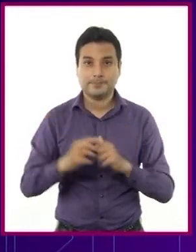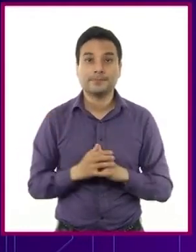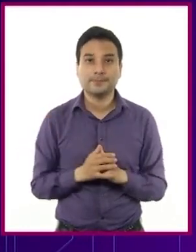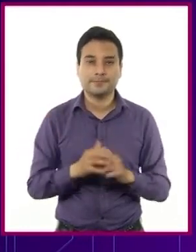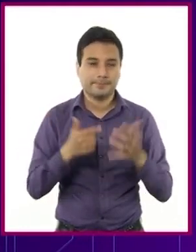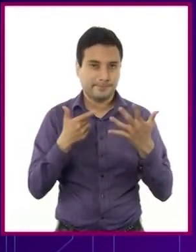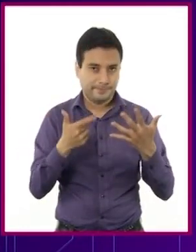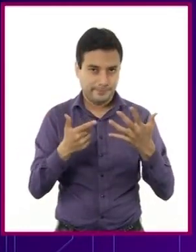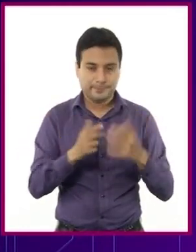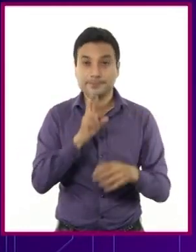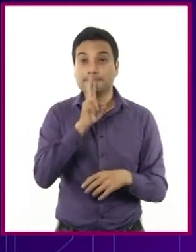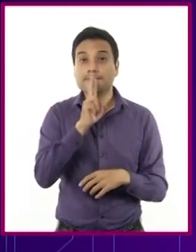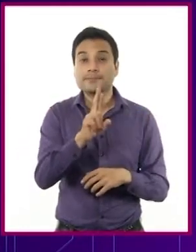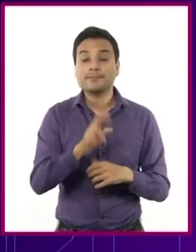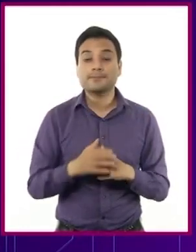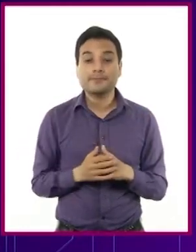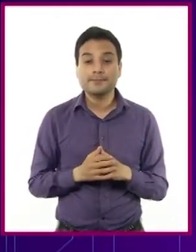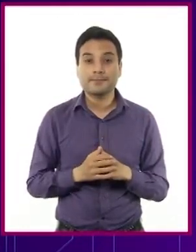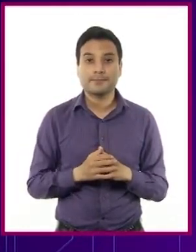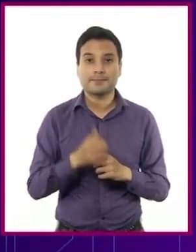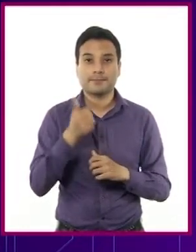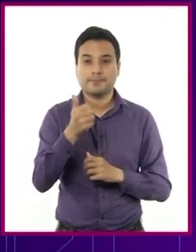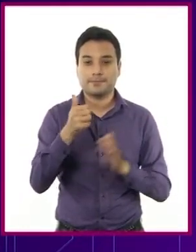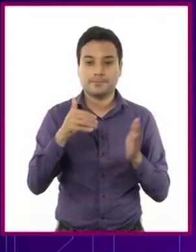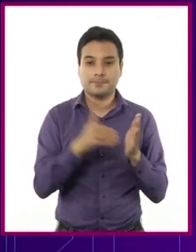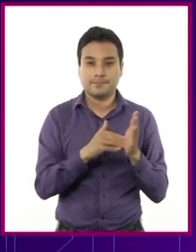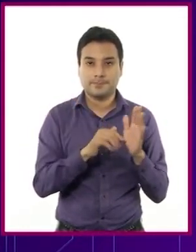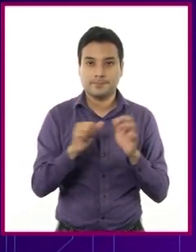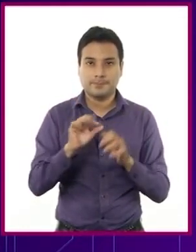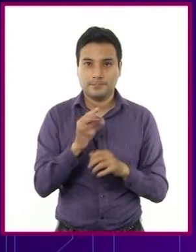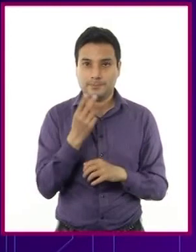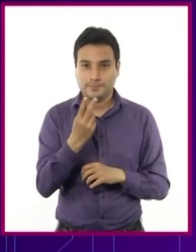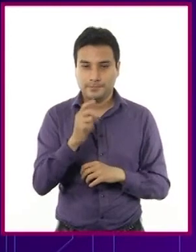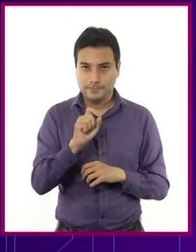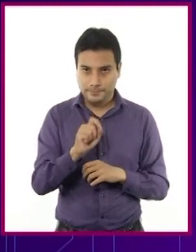cantidad entre 7, resultan 6.642.86